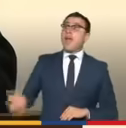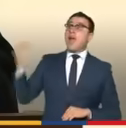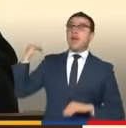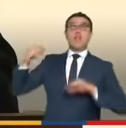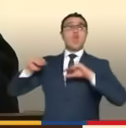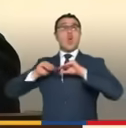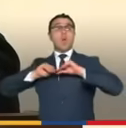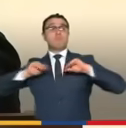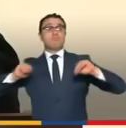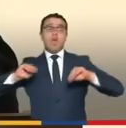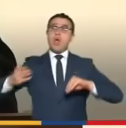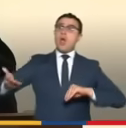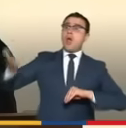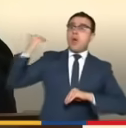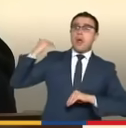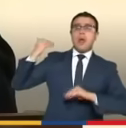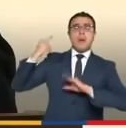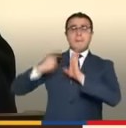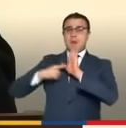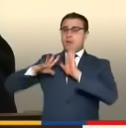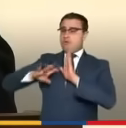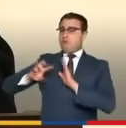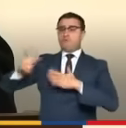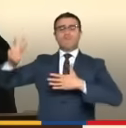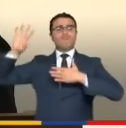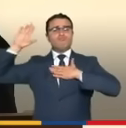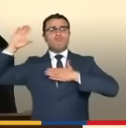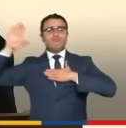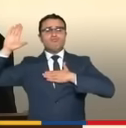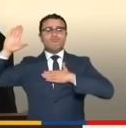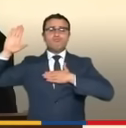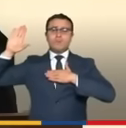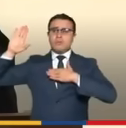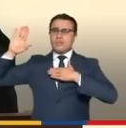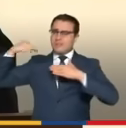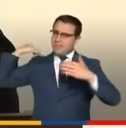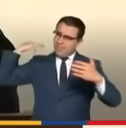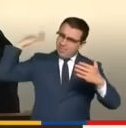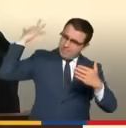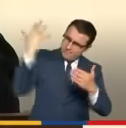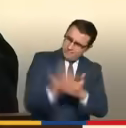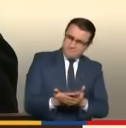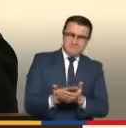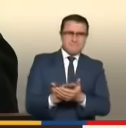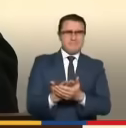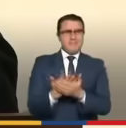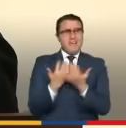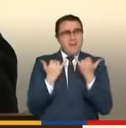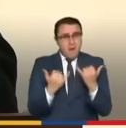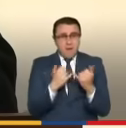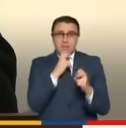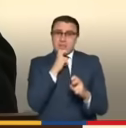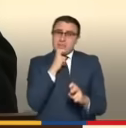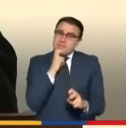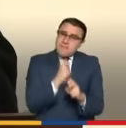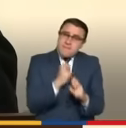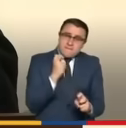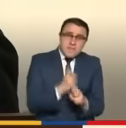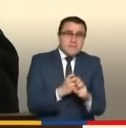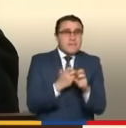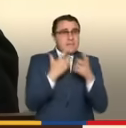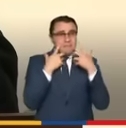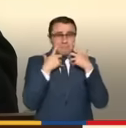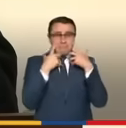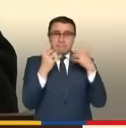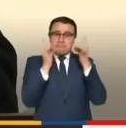se prometía en aquel año 93, pues han vuelto mucho más difíciles, se han vuelto